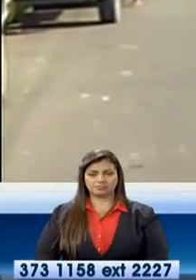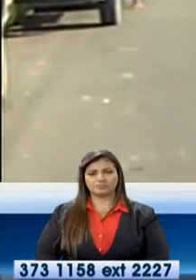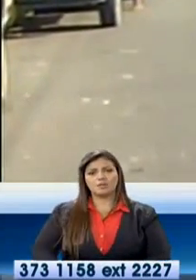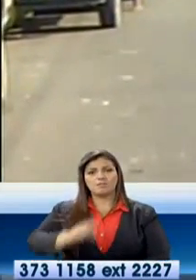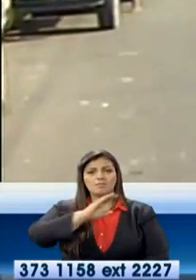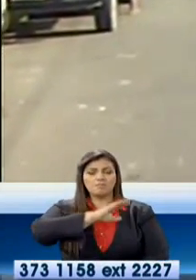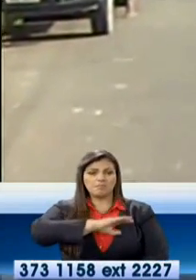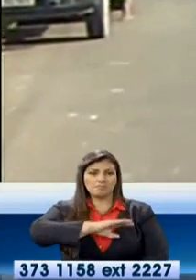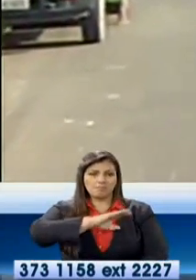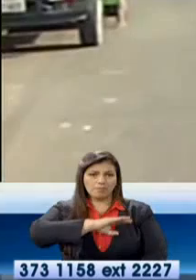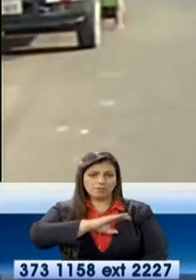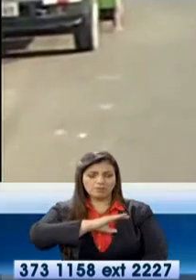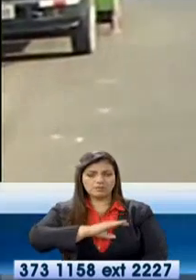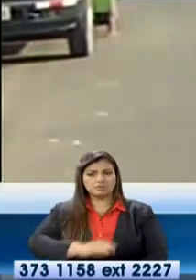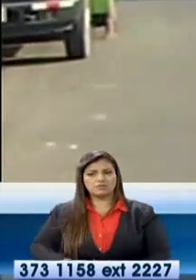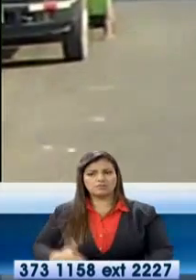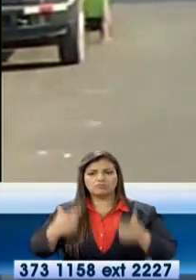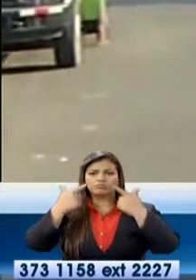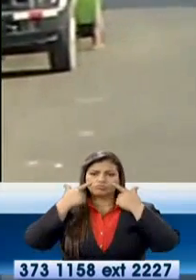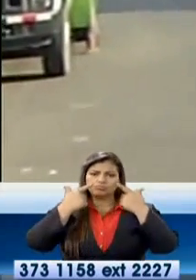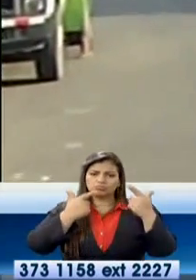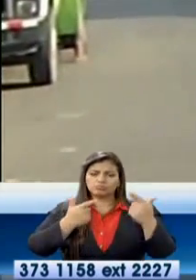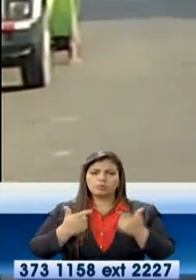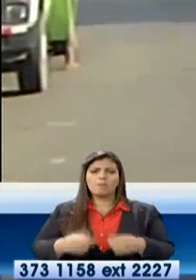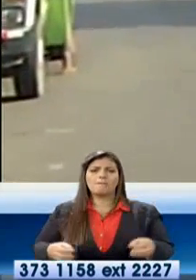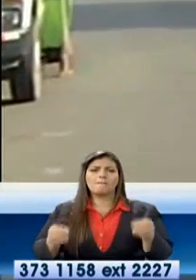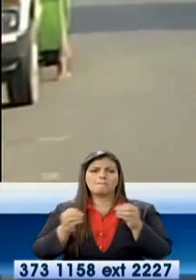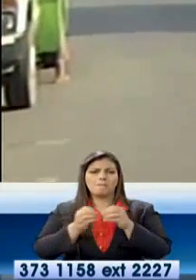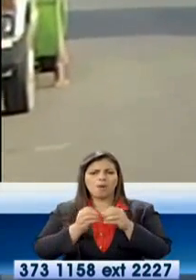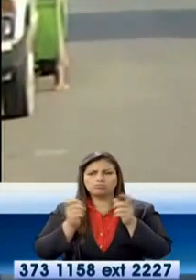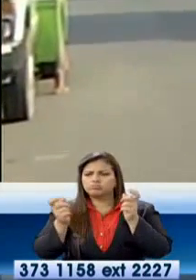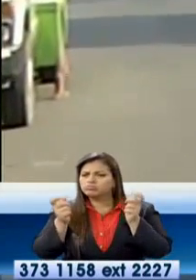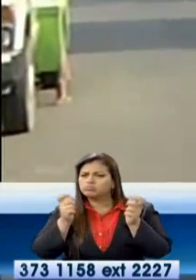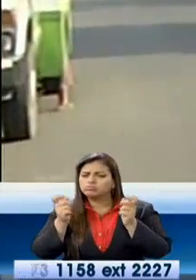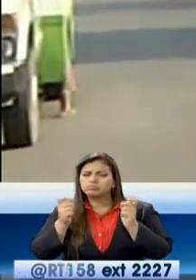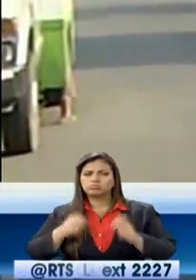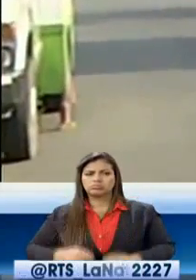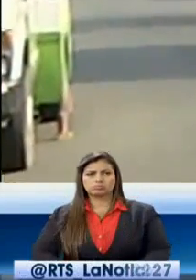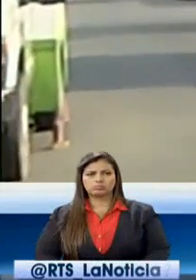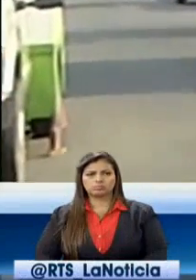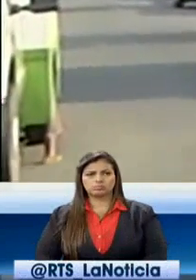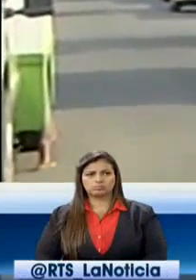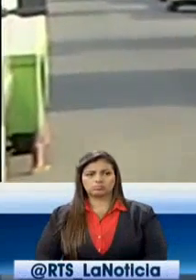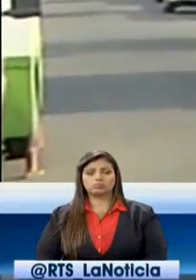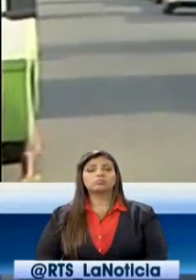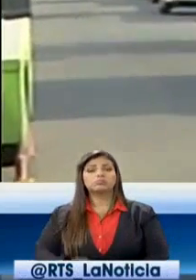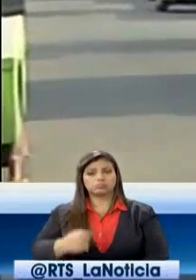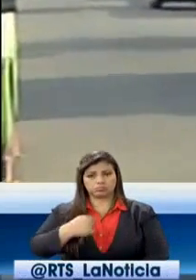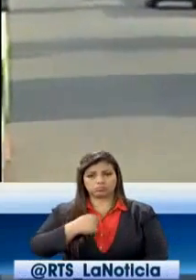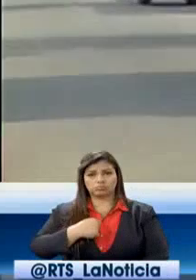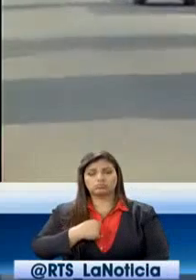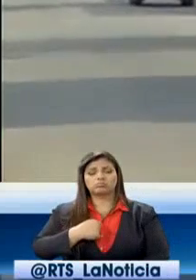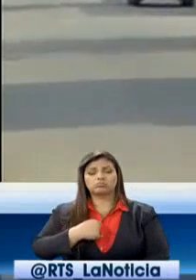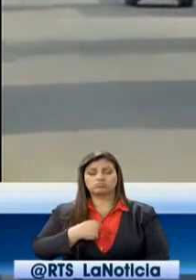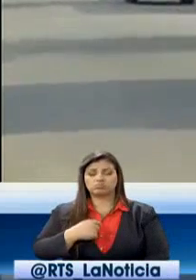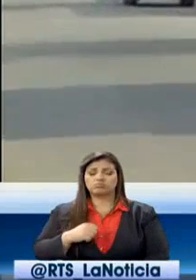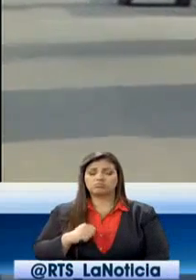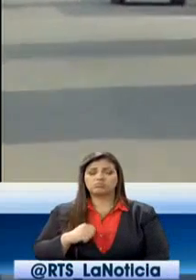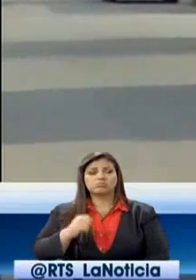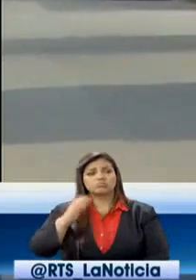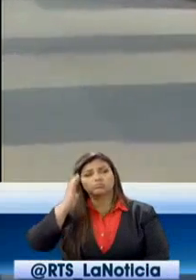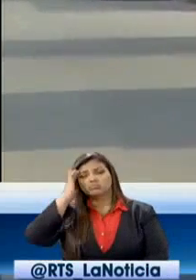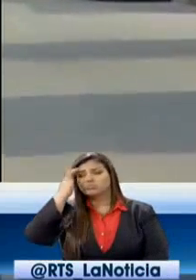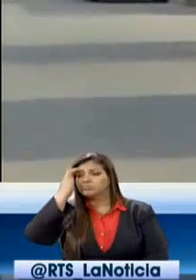policía que resguarden por ahí. Más resguardo en el sector. Porque yo, la verdad que sí estoy, sí me pongo temblosa,